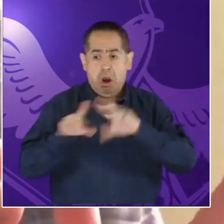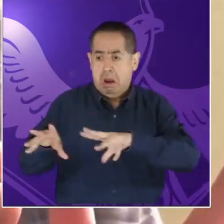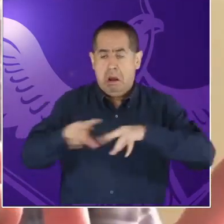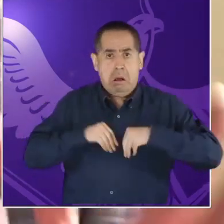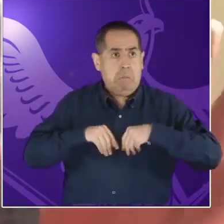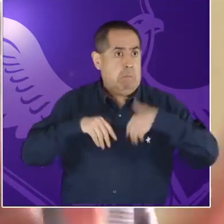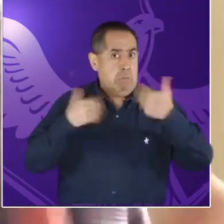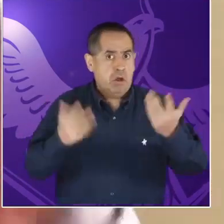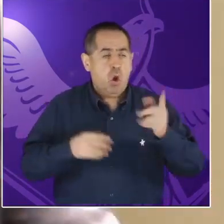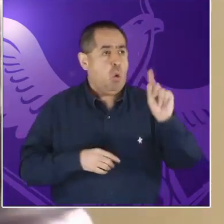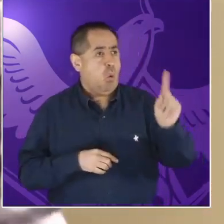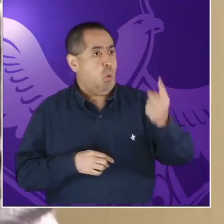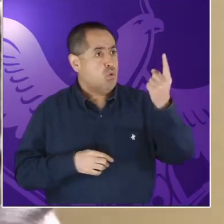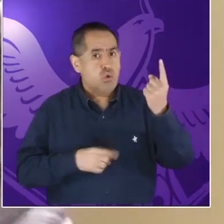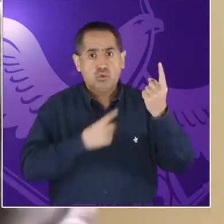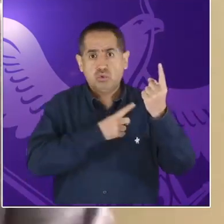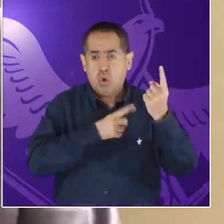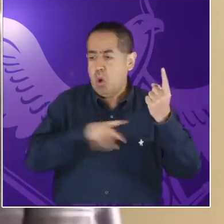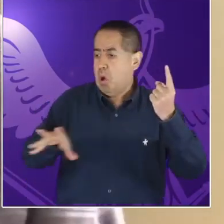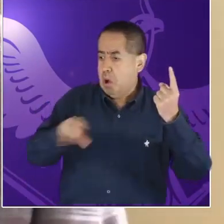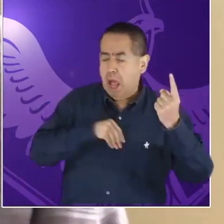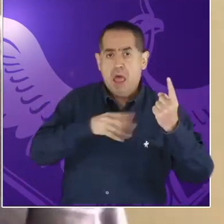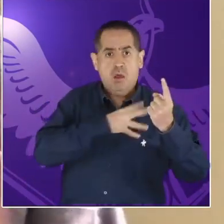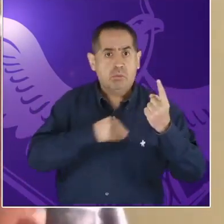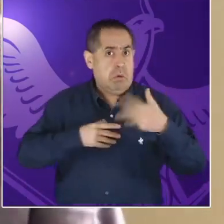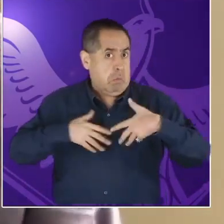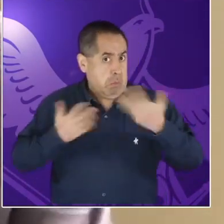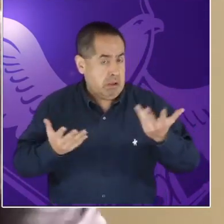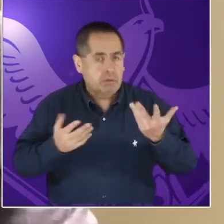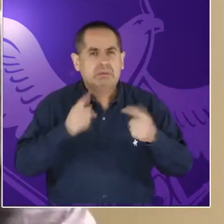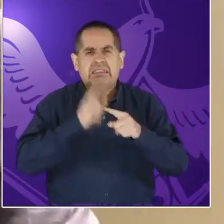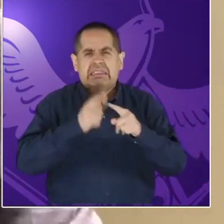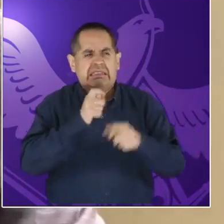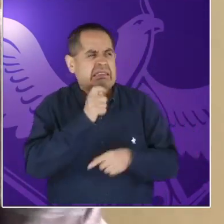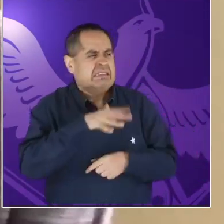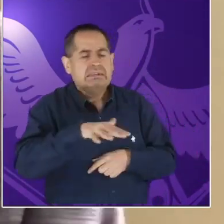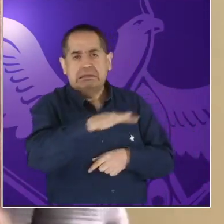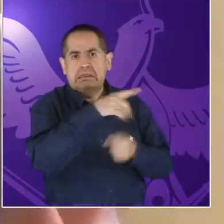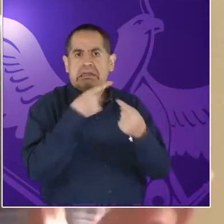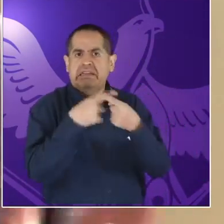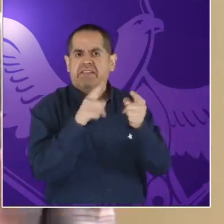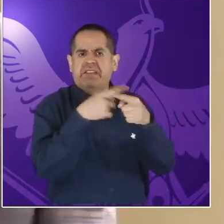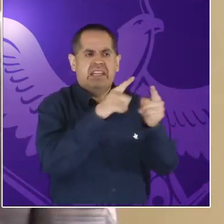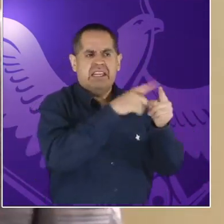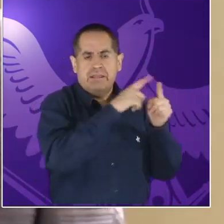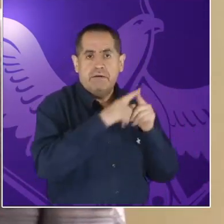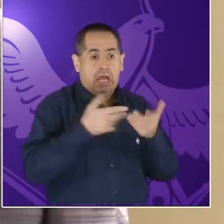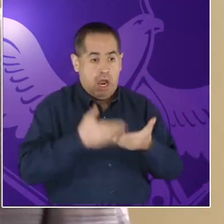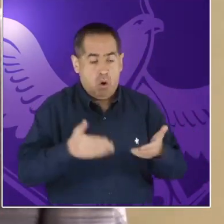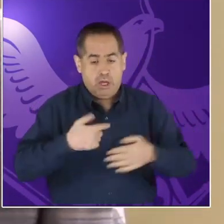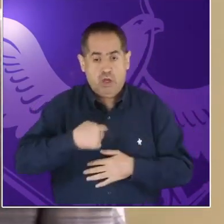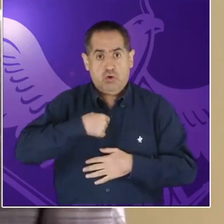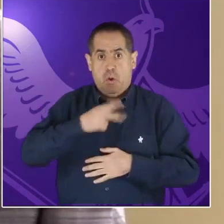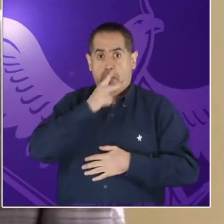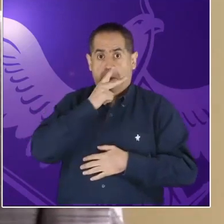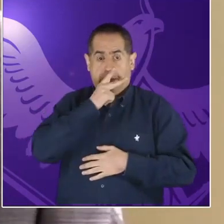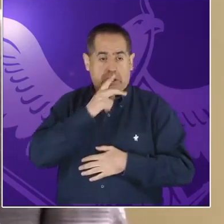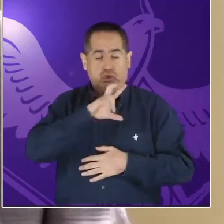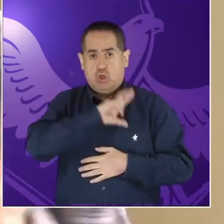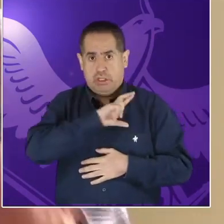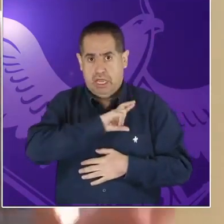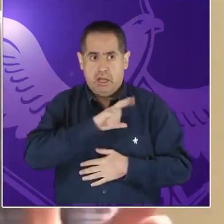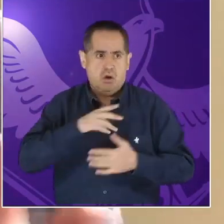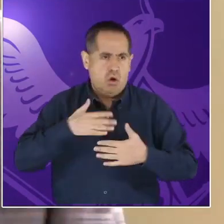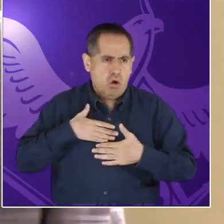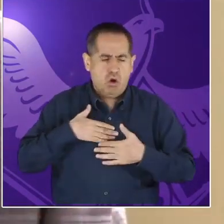parejas homoparentales o lesbomaternales, y el universo de personas que somos